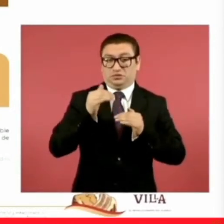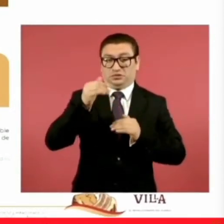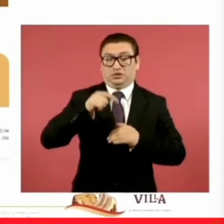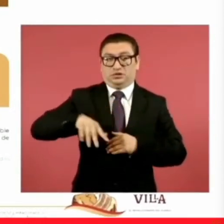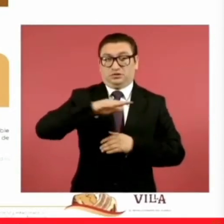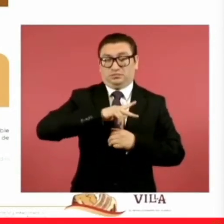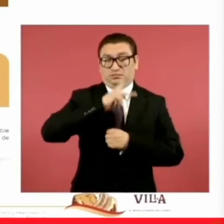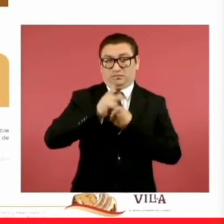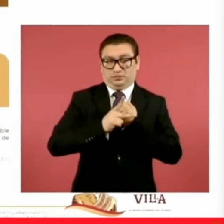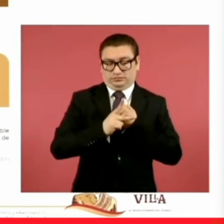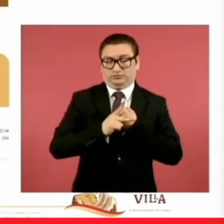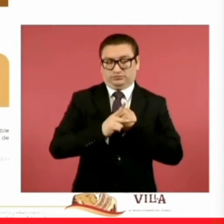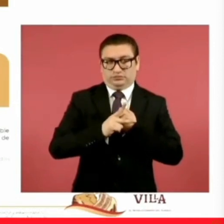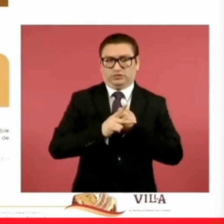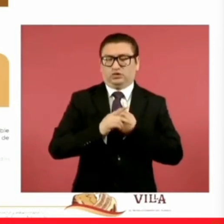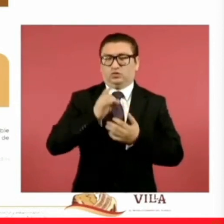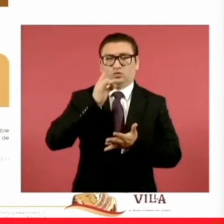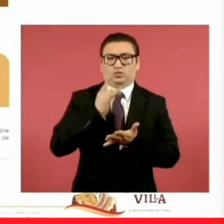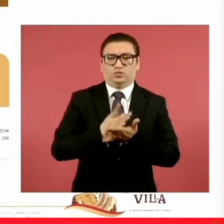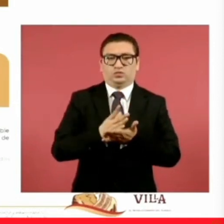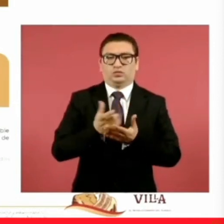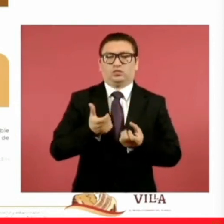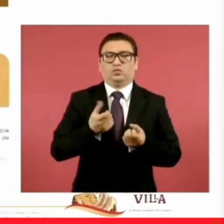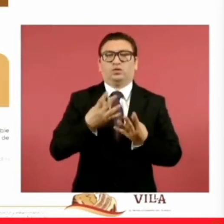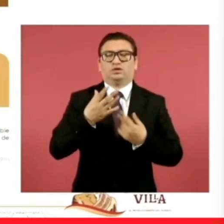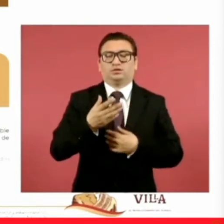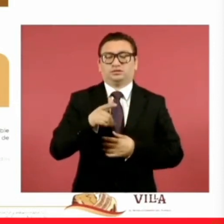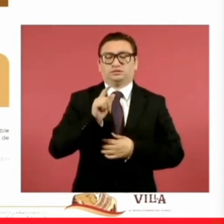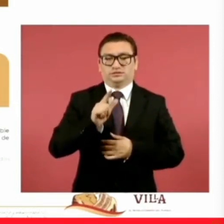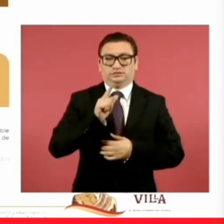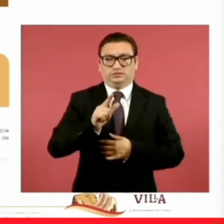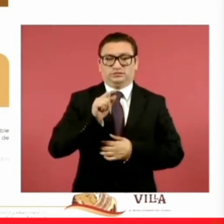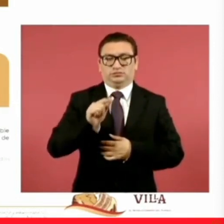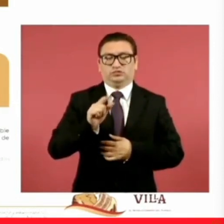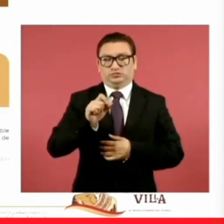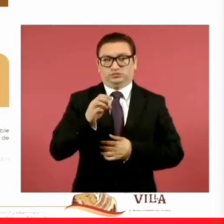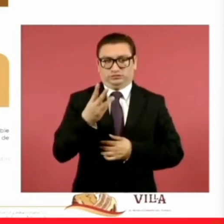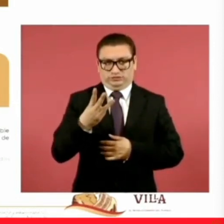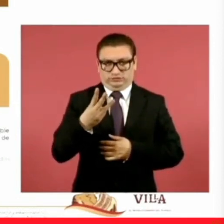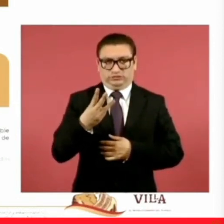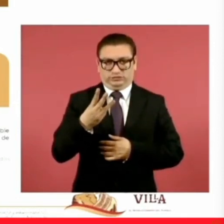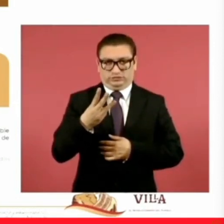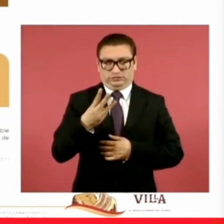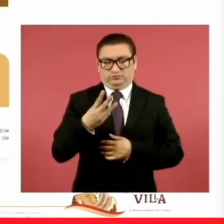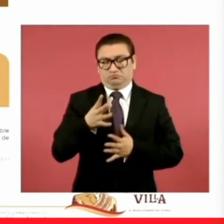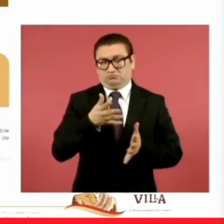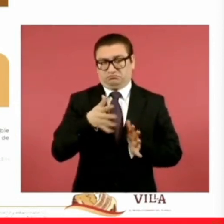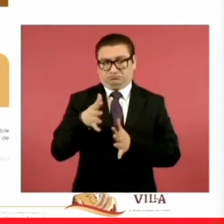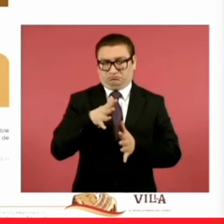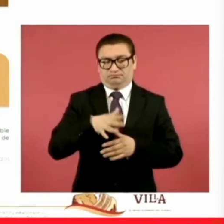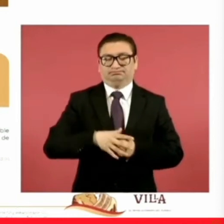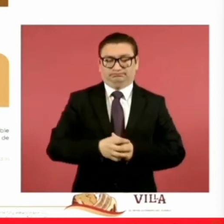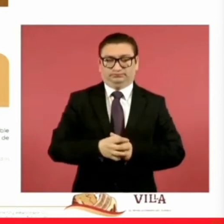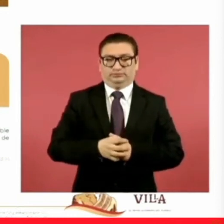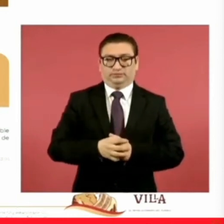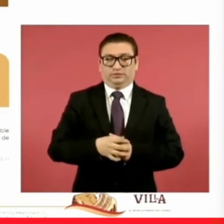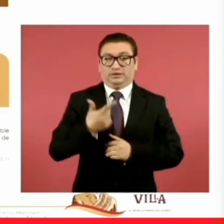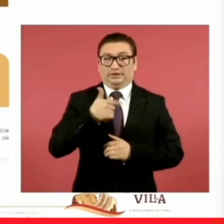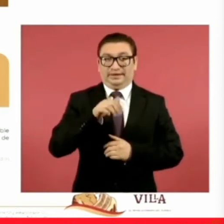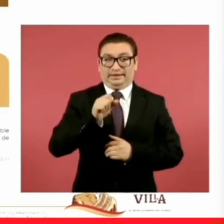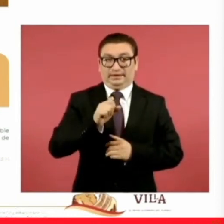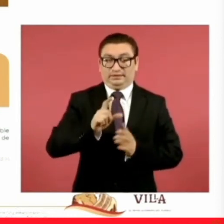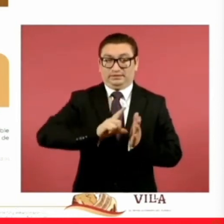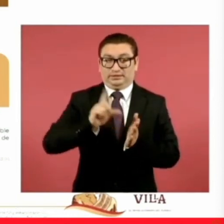nuestro país, donde únicamente se dio en 17 pesos con 23 centavos promedio. En el gas por